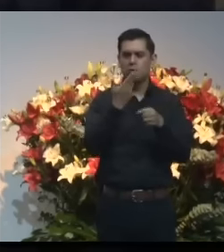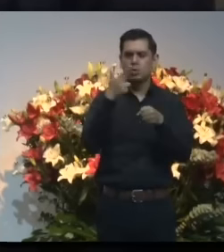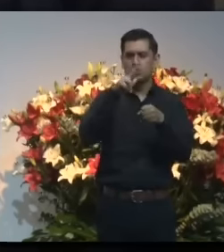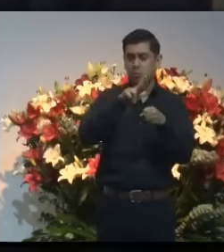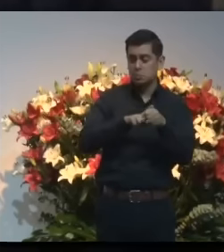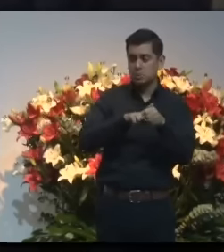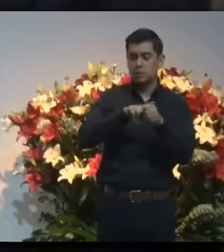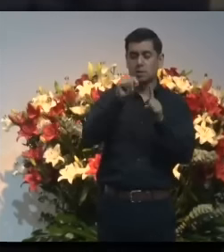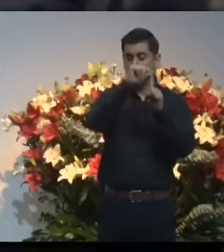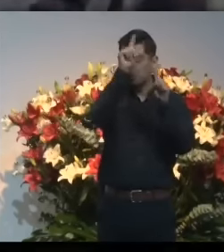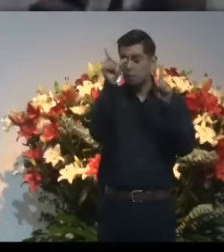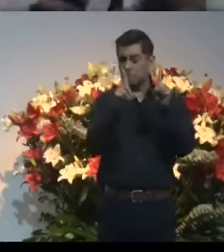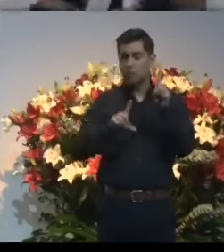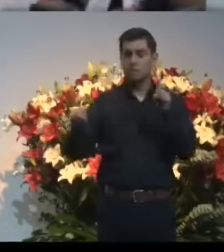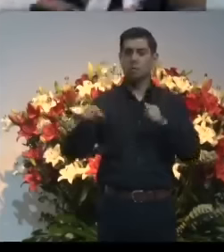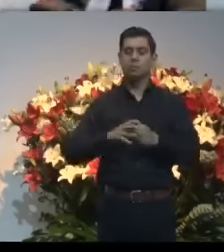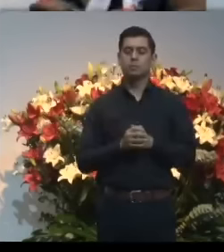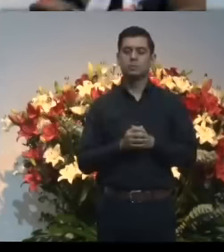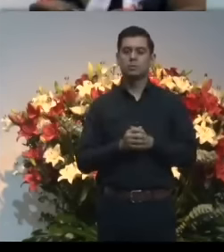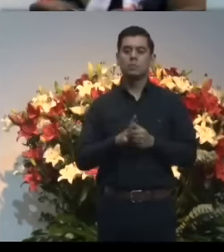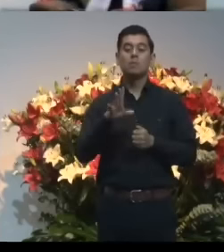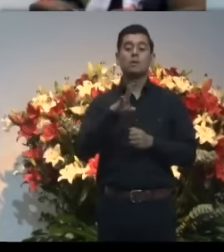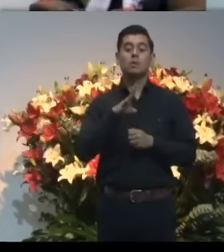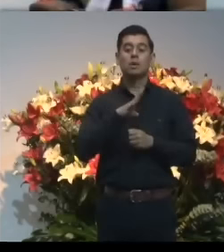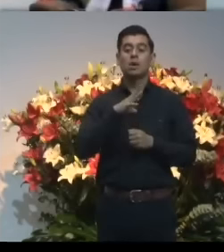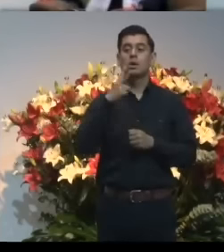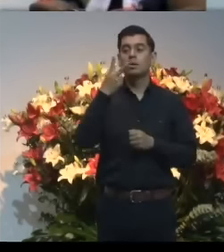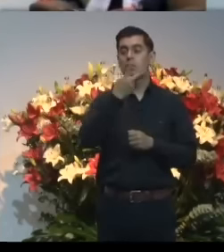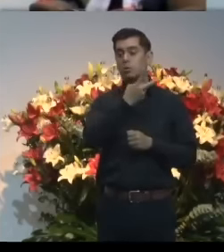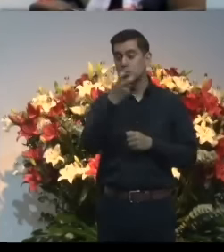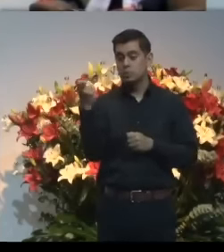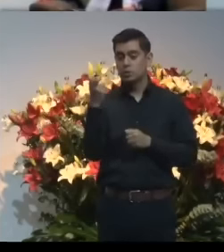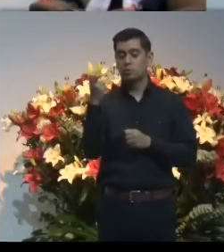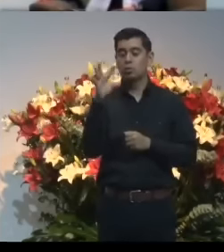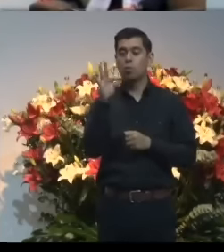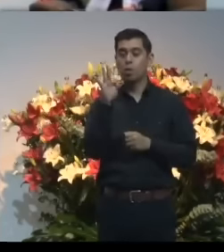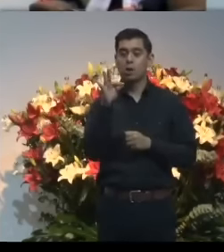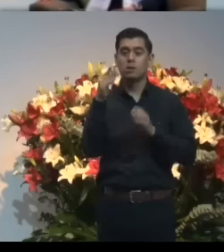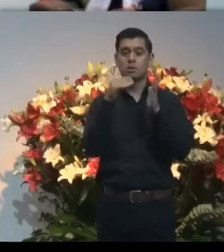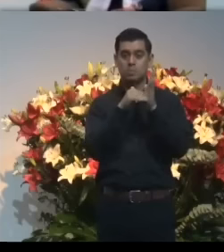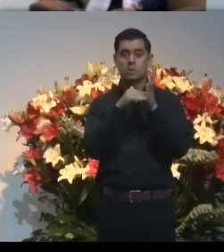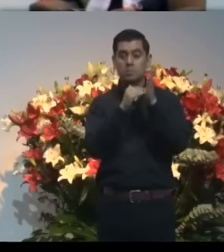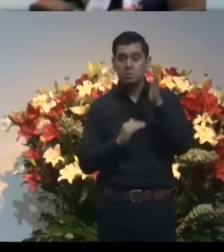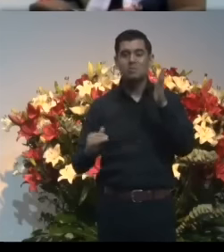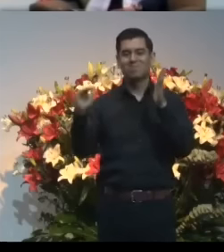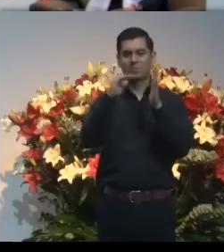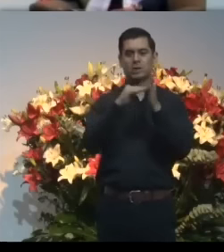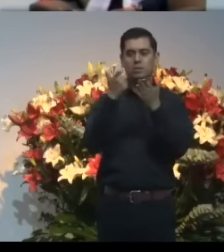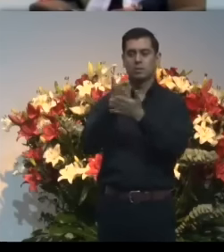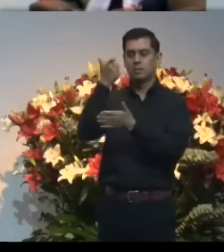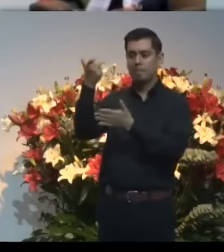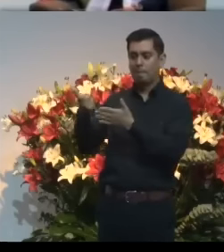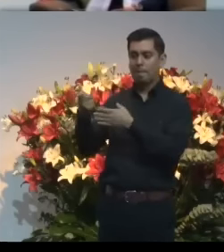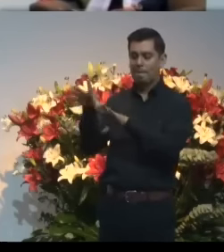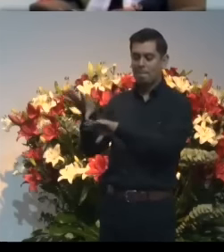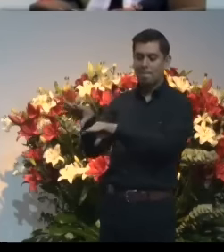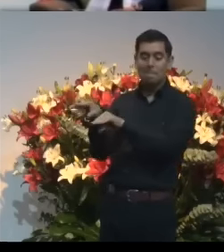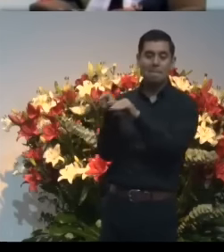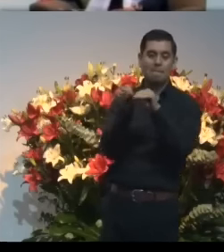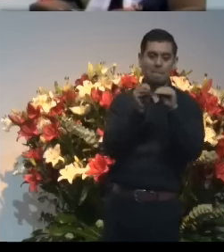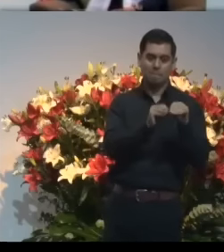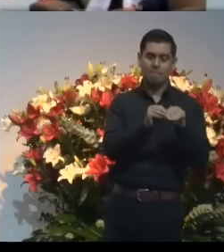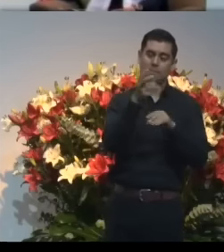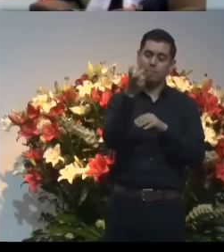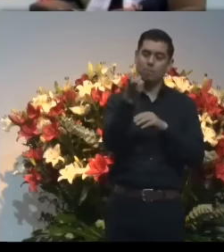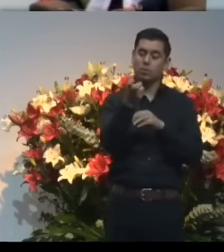del país? Hay 240 mil millones de pesos que este gobierno desvió del sector salud. Por eso los hospitales se caen